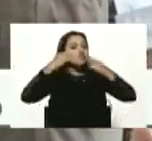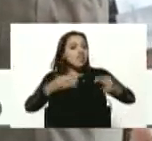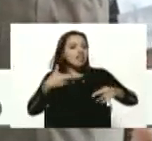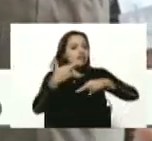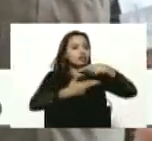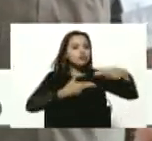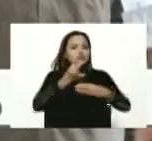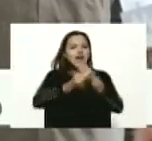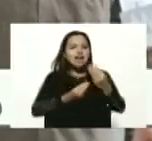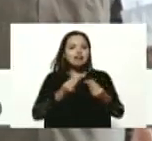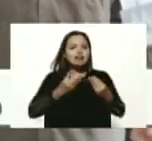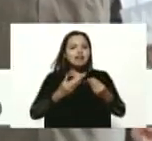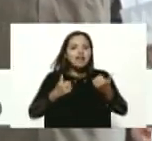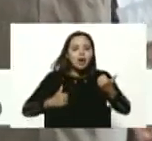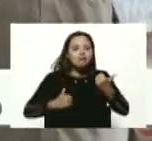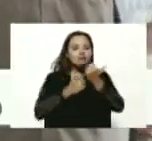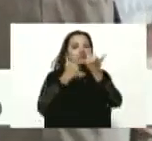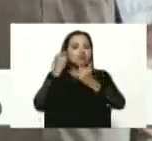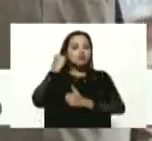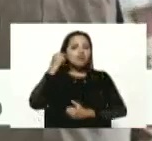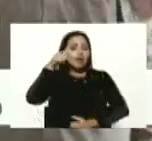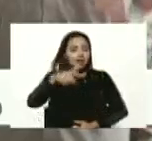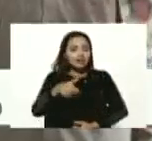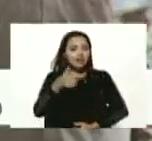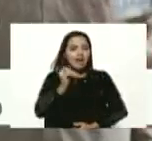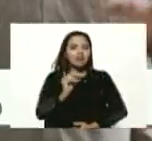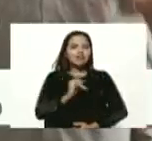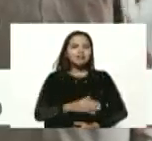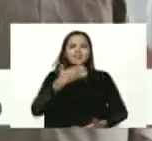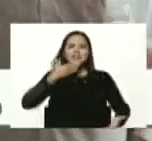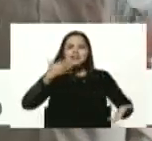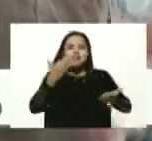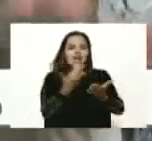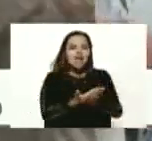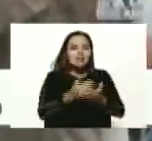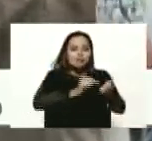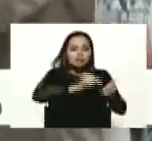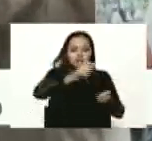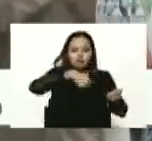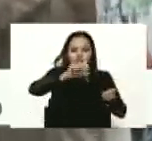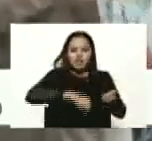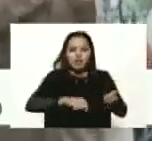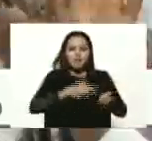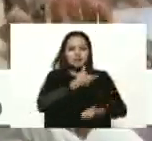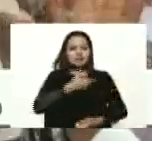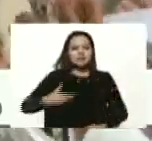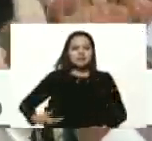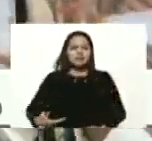cumple y reivindican a las mujeres. Aquí estamos. Gracias por el título, presidente.